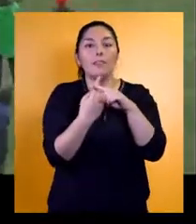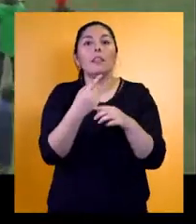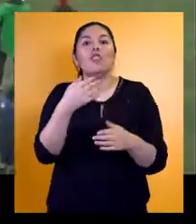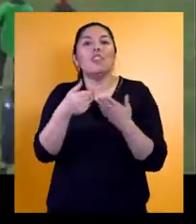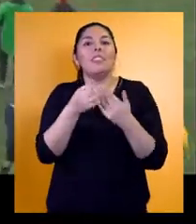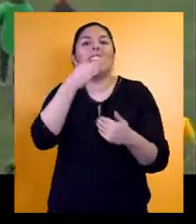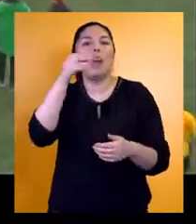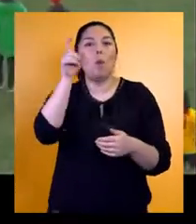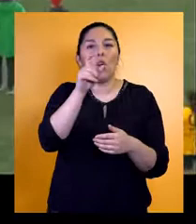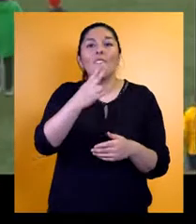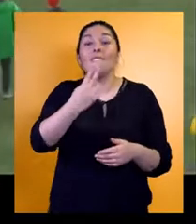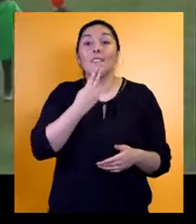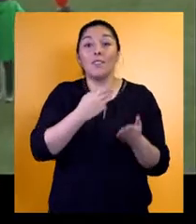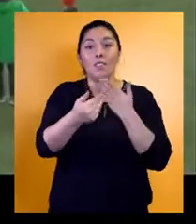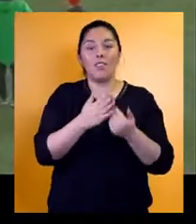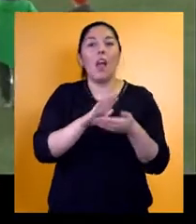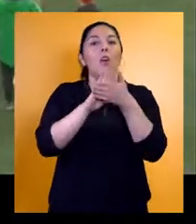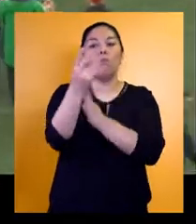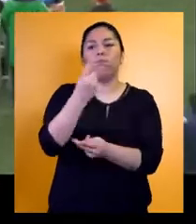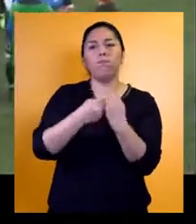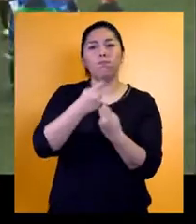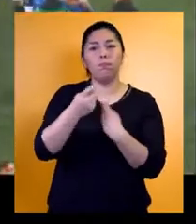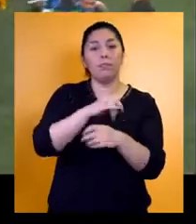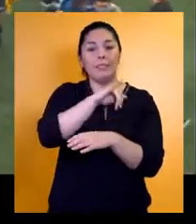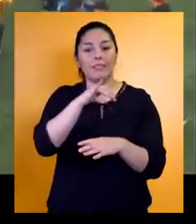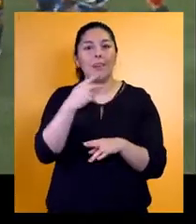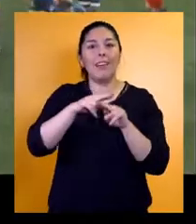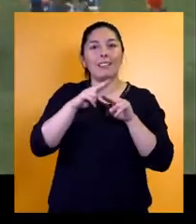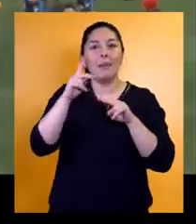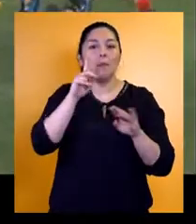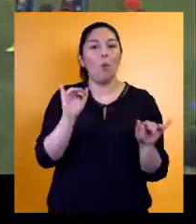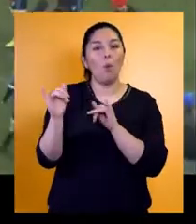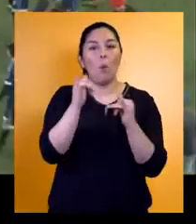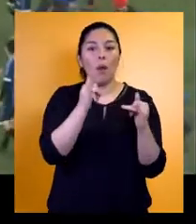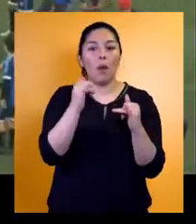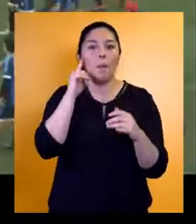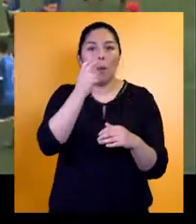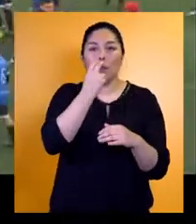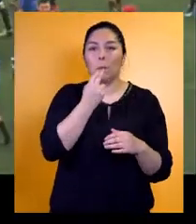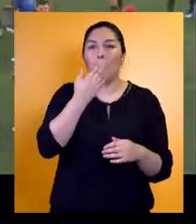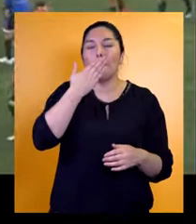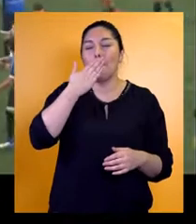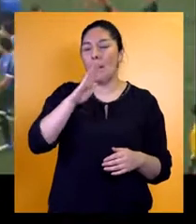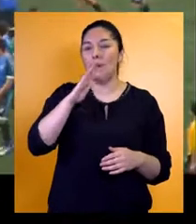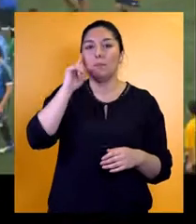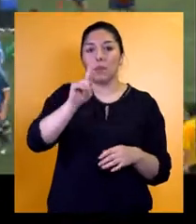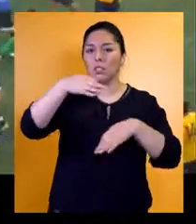en Chiloé, Hood y Comercio empataron a 3 tantos. Y aquí, pese a la ventaja de los portomontinos, nada está